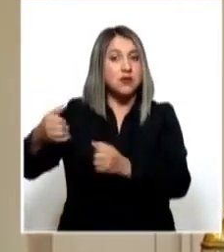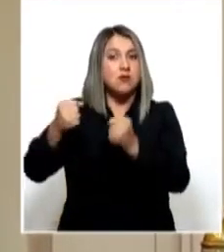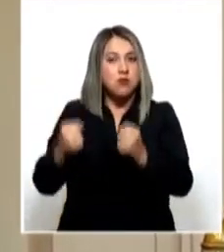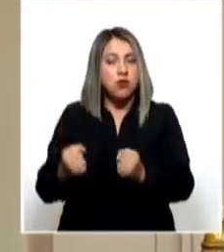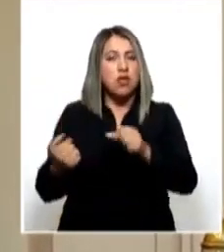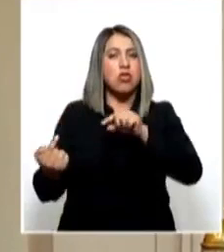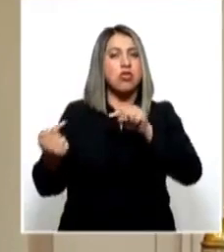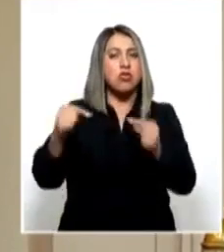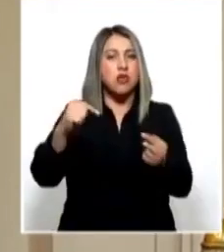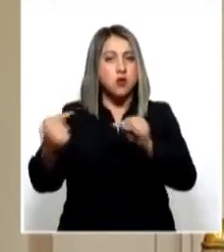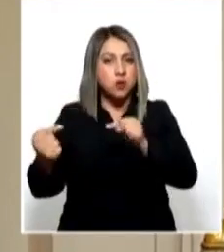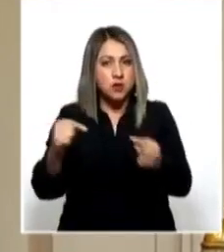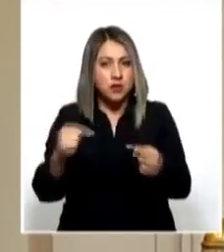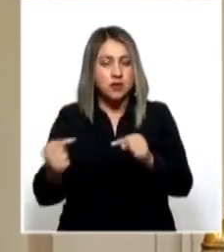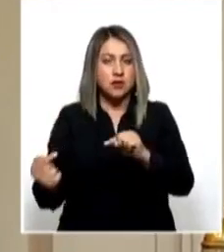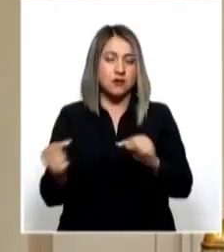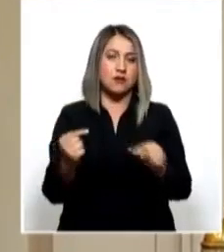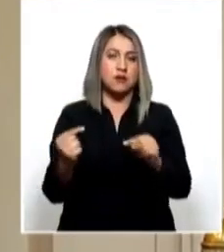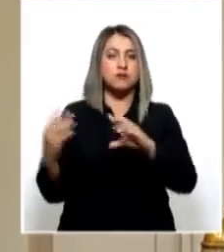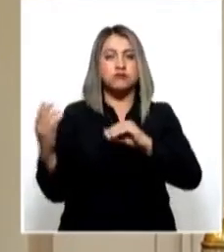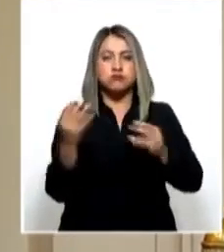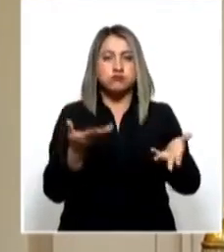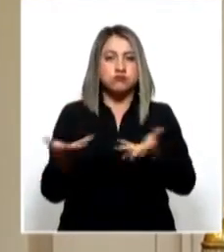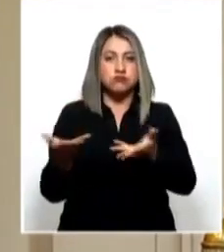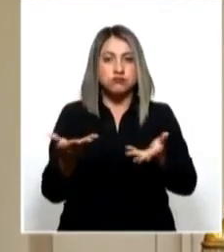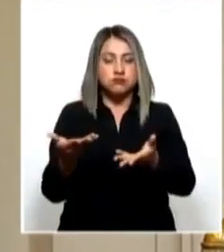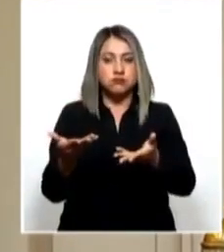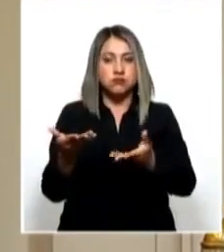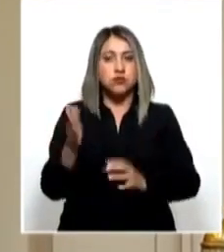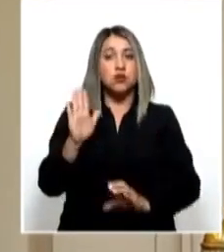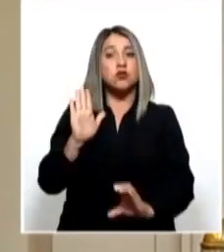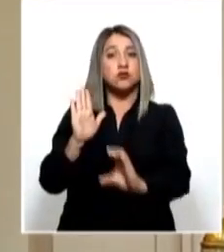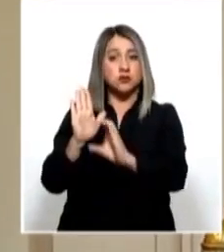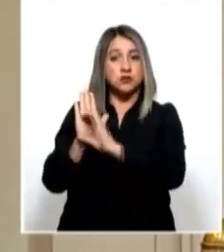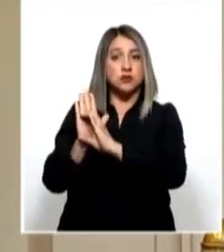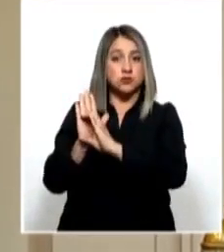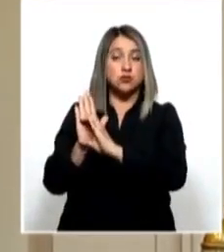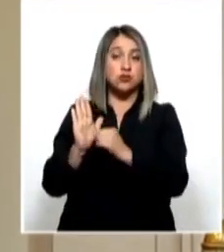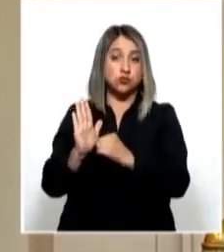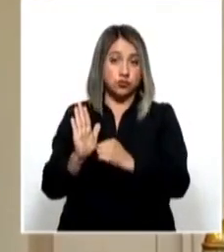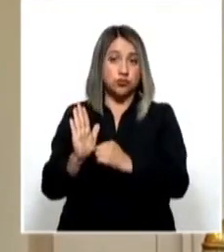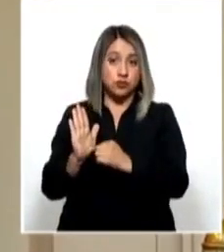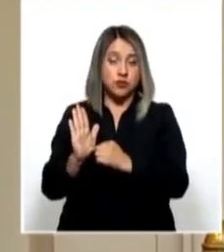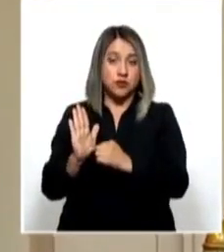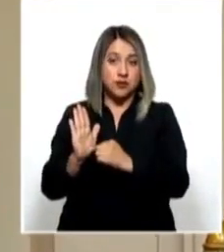discutir, debatir una constitución que